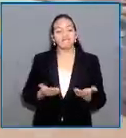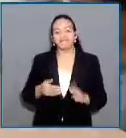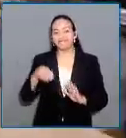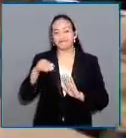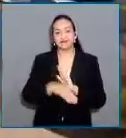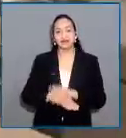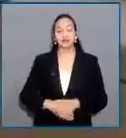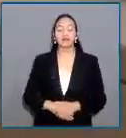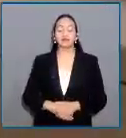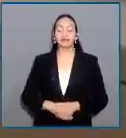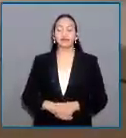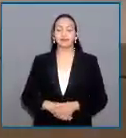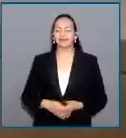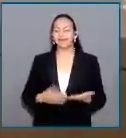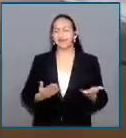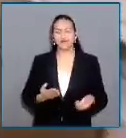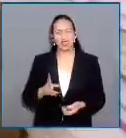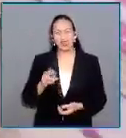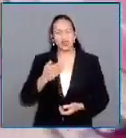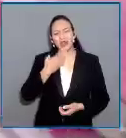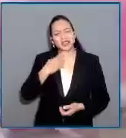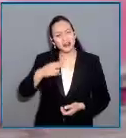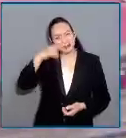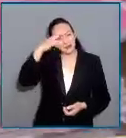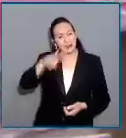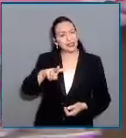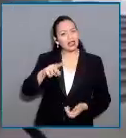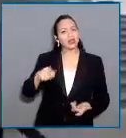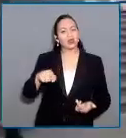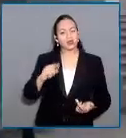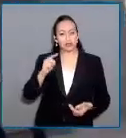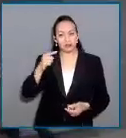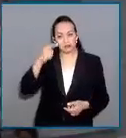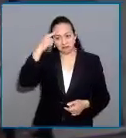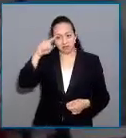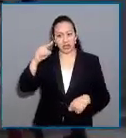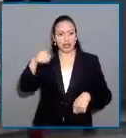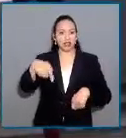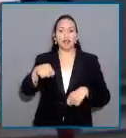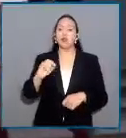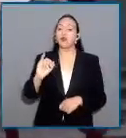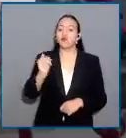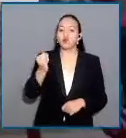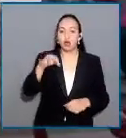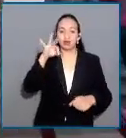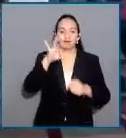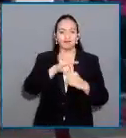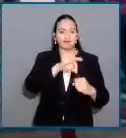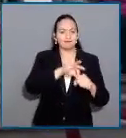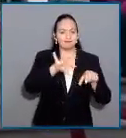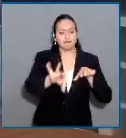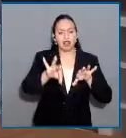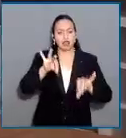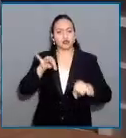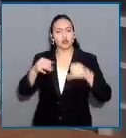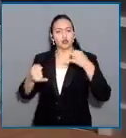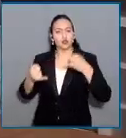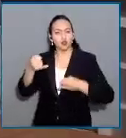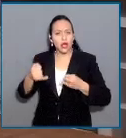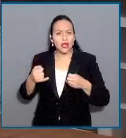es conveniente para el país que en el próximo verano se lleve a cabo la elección de jueces, magistrados y